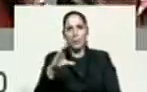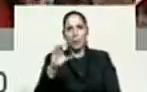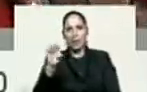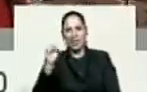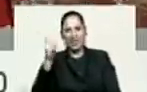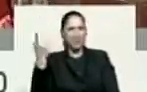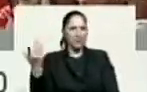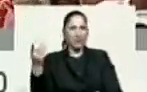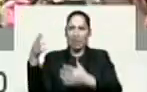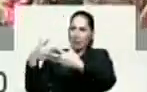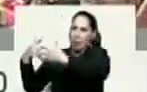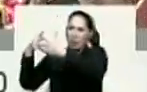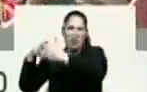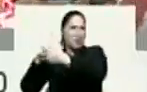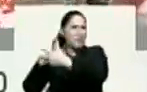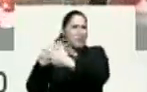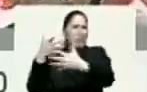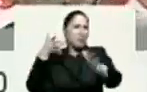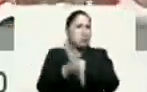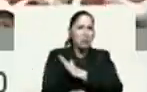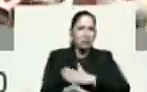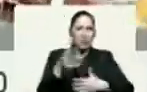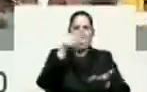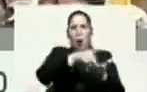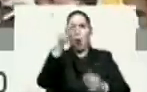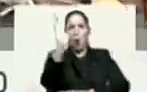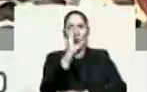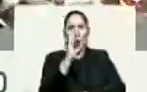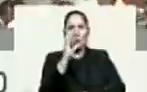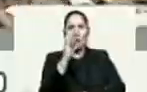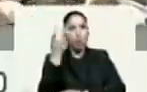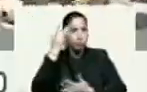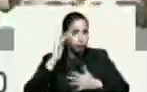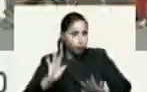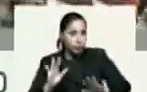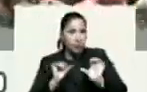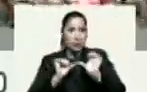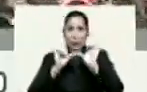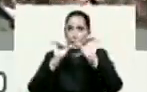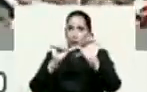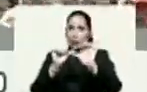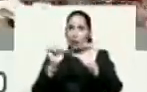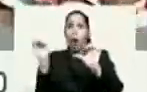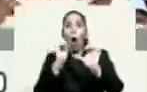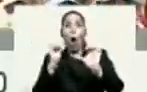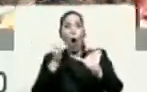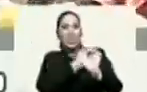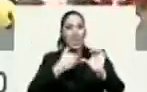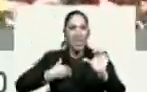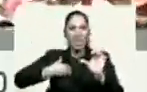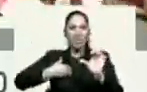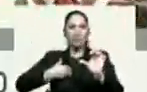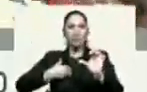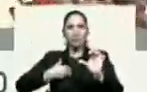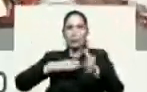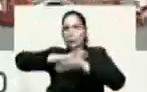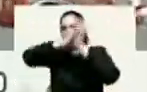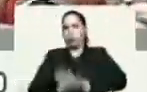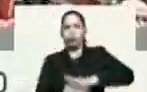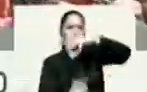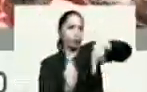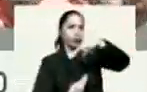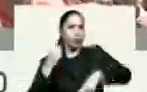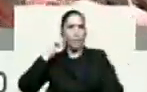llegado? A tratar de seguir o de intentar acabar con la